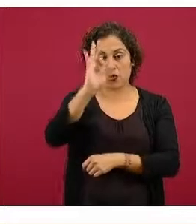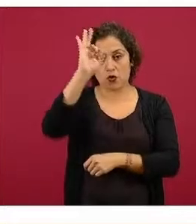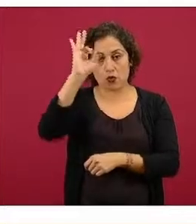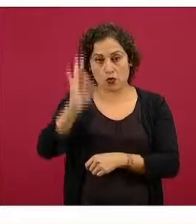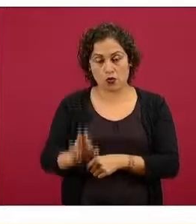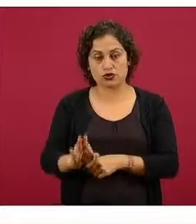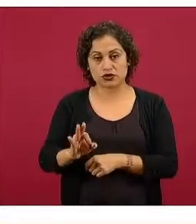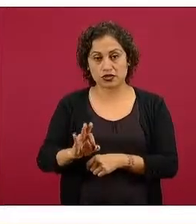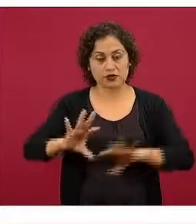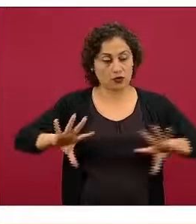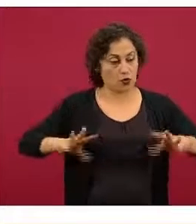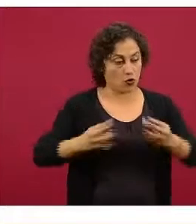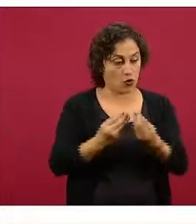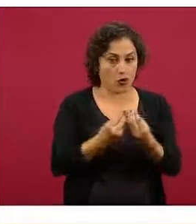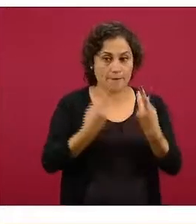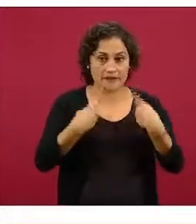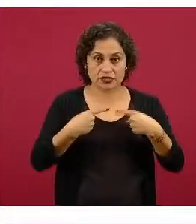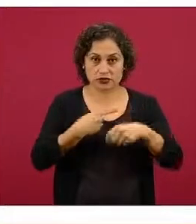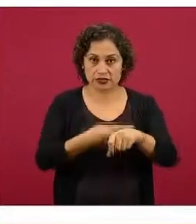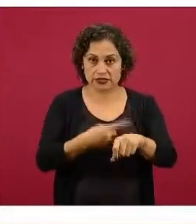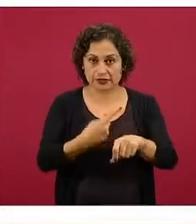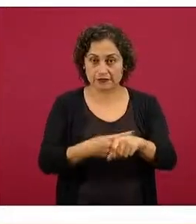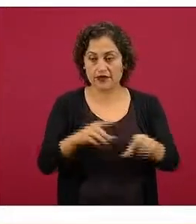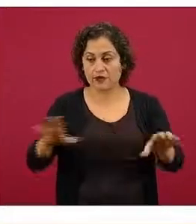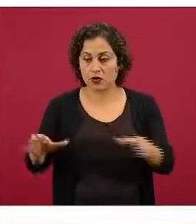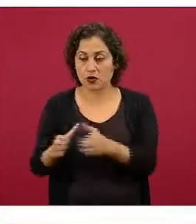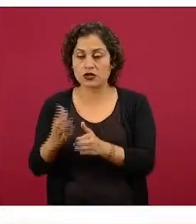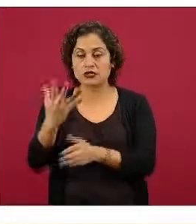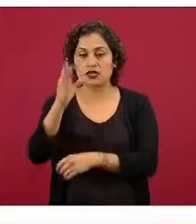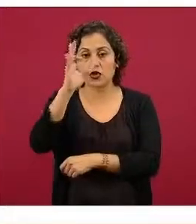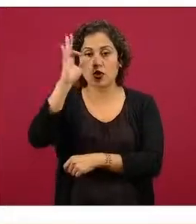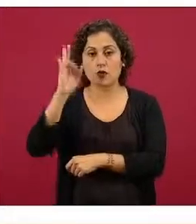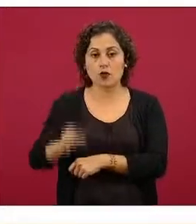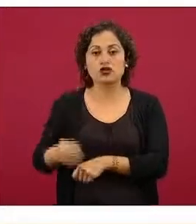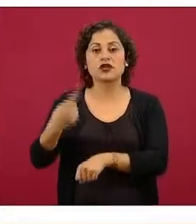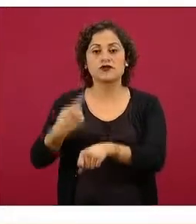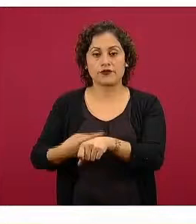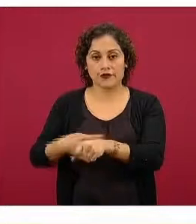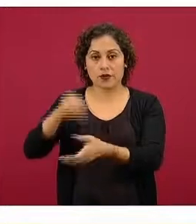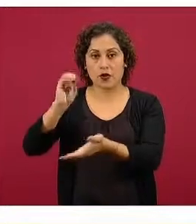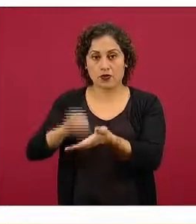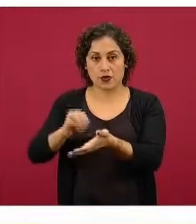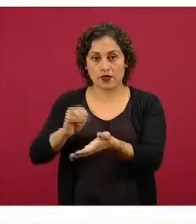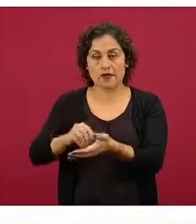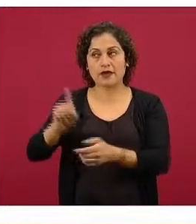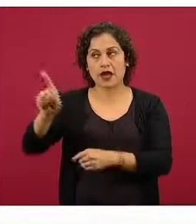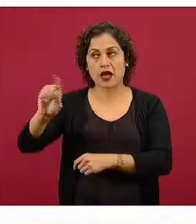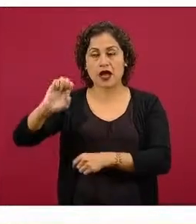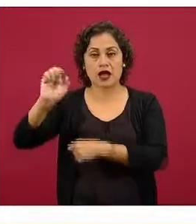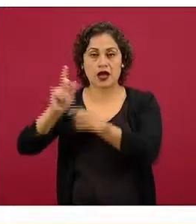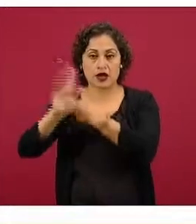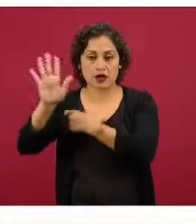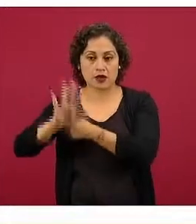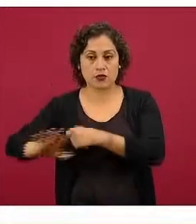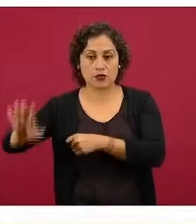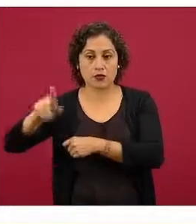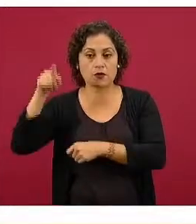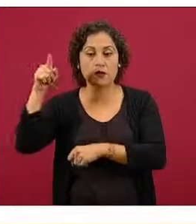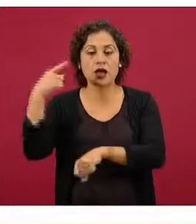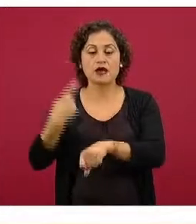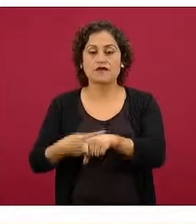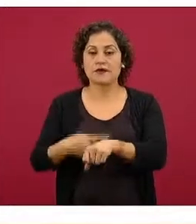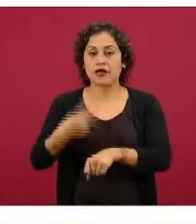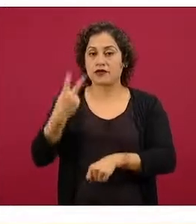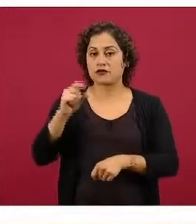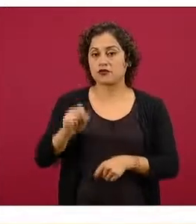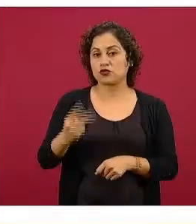del total de nuestros casos confirmados. La tasa de letalidad en Europa es del 2.2%, y